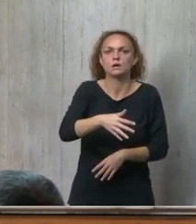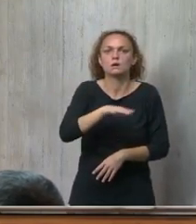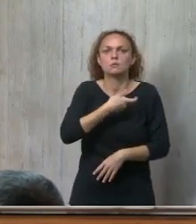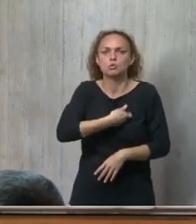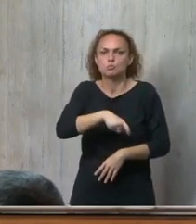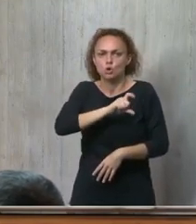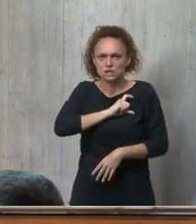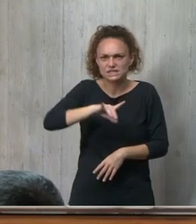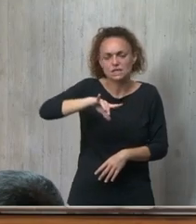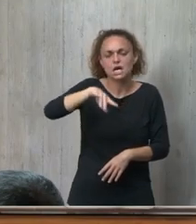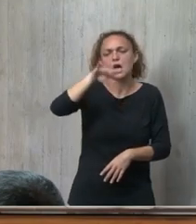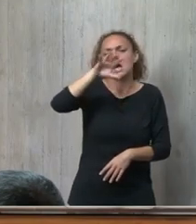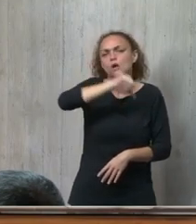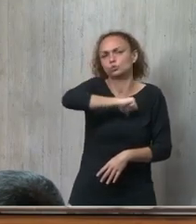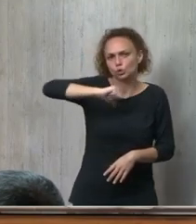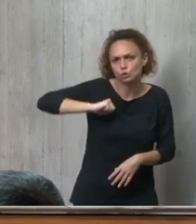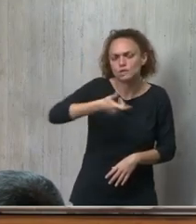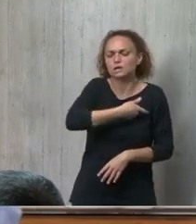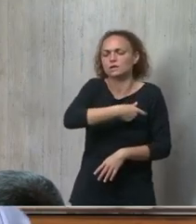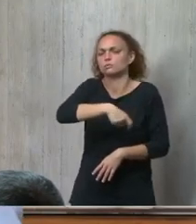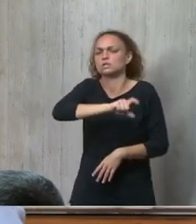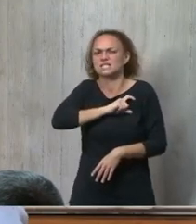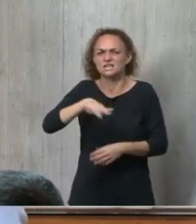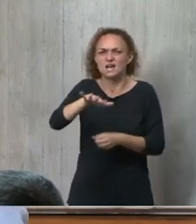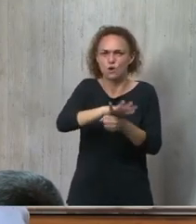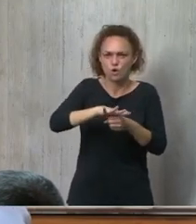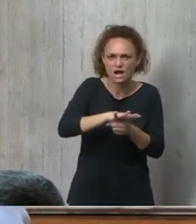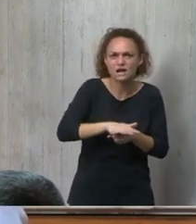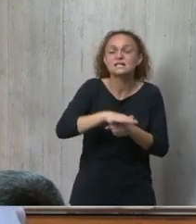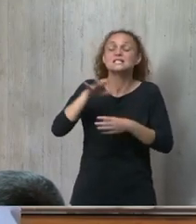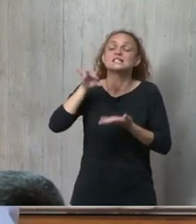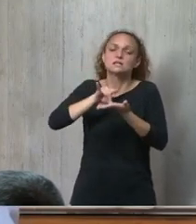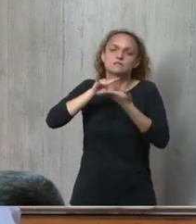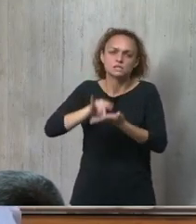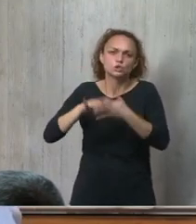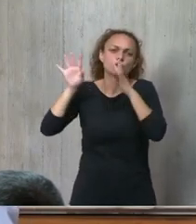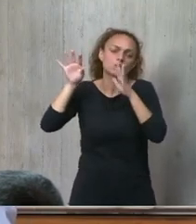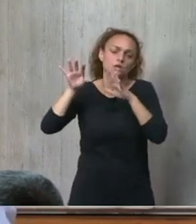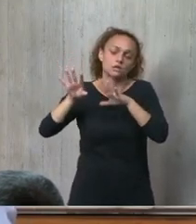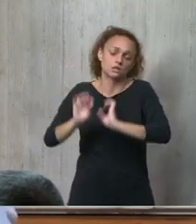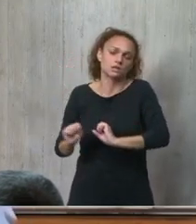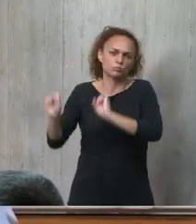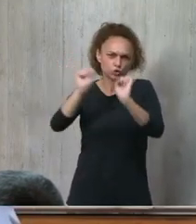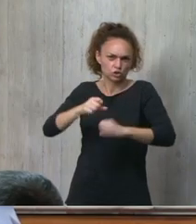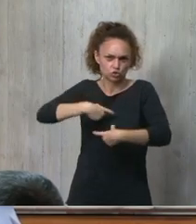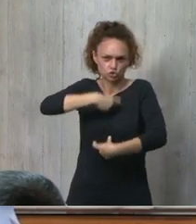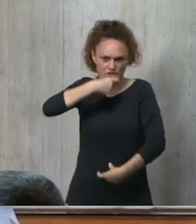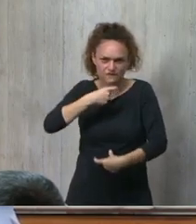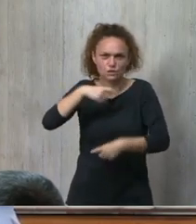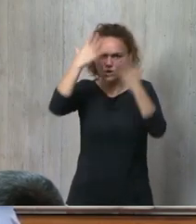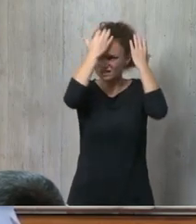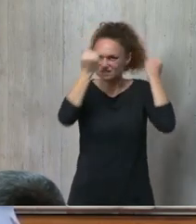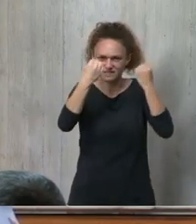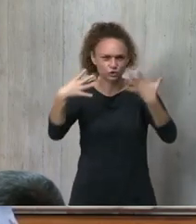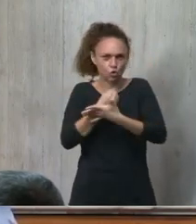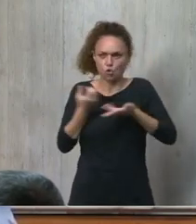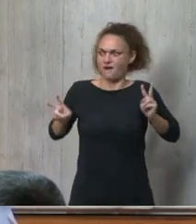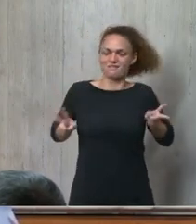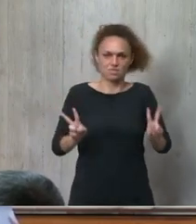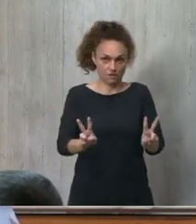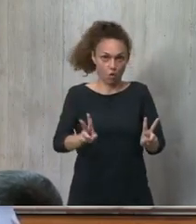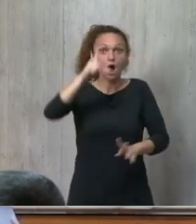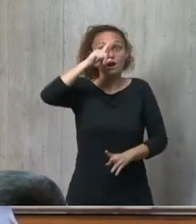autonómica, Guardia Civil, policía local, servicios de protección civil de Arico han estado muy activos Hay que recordar que se mantienen las prohibiciones de